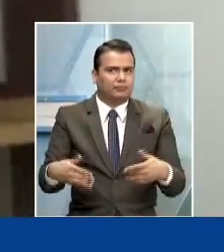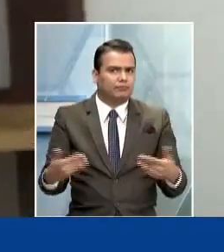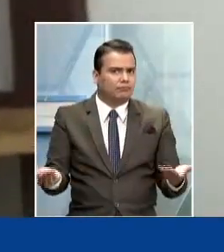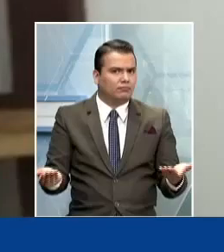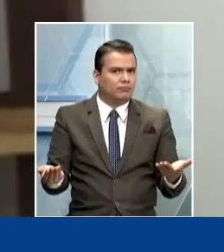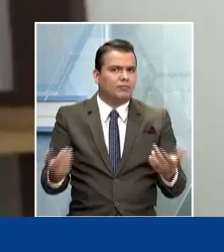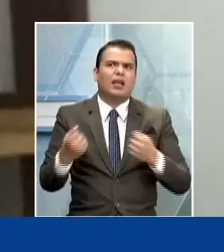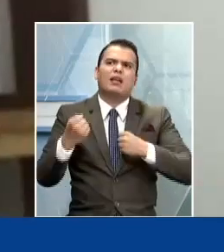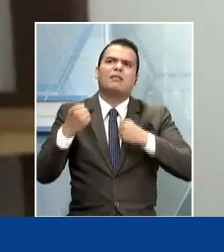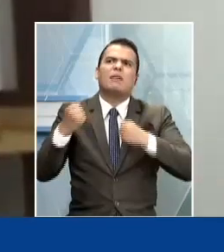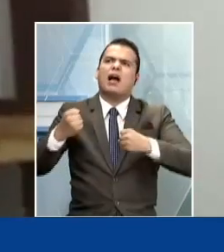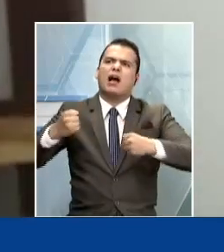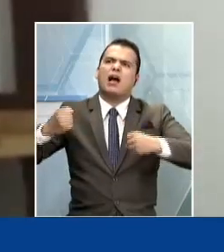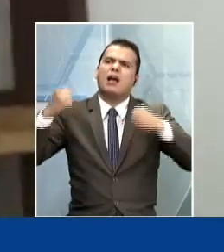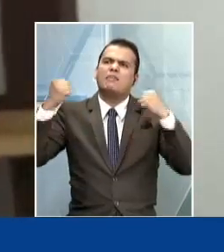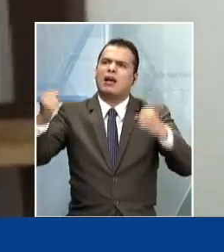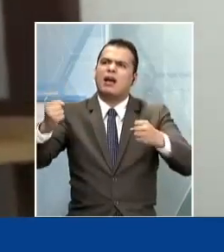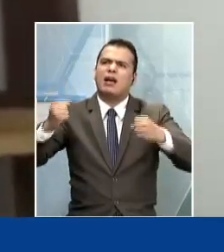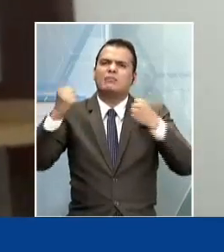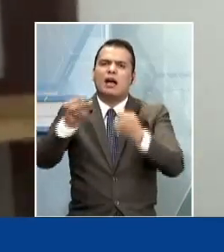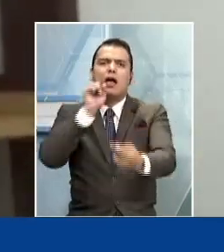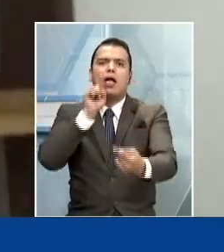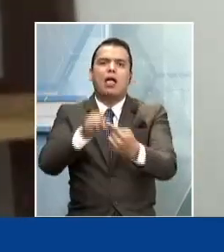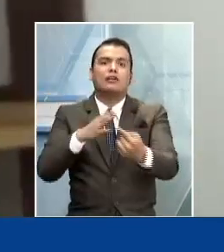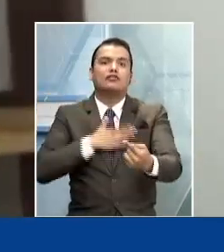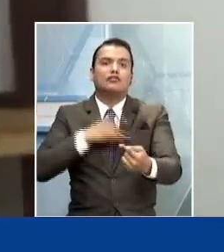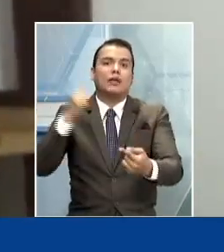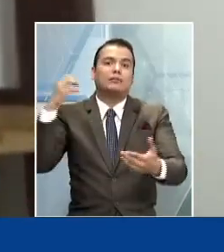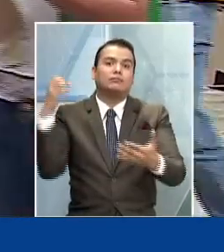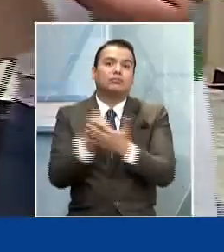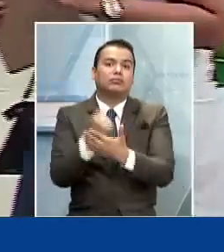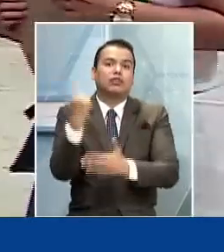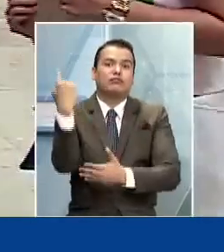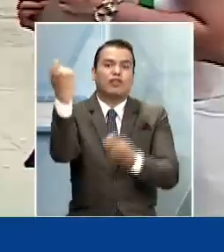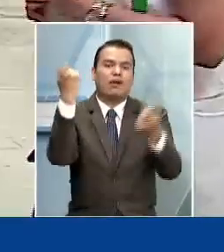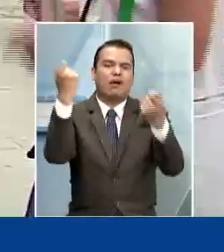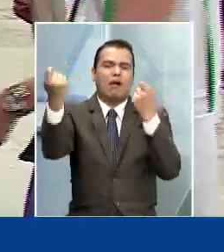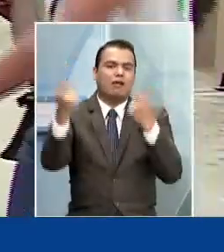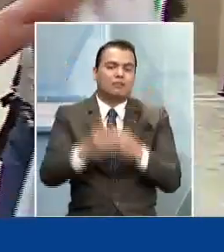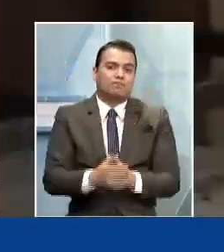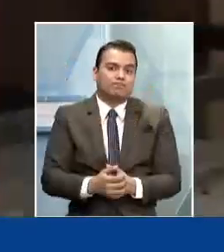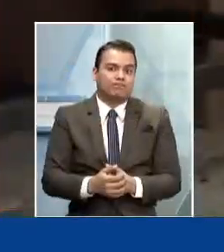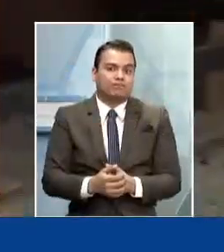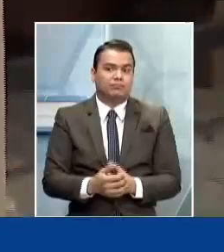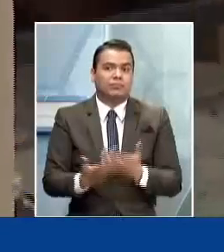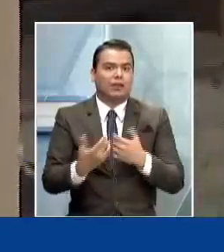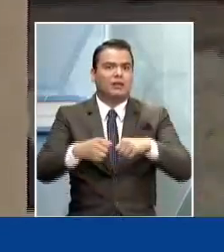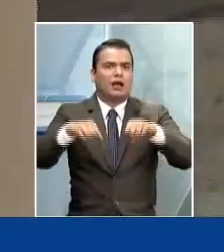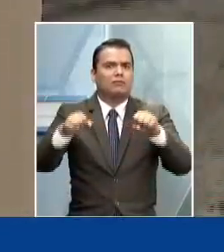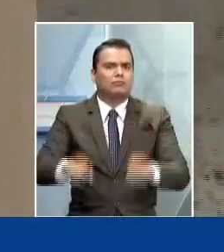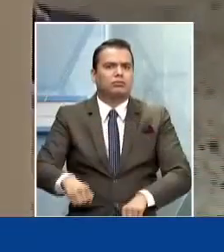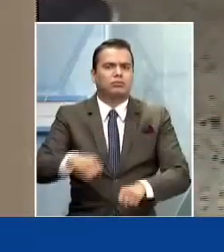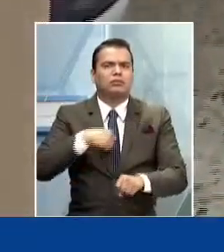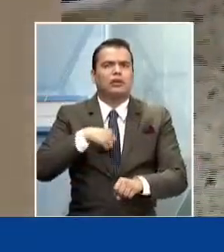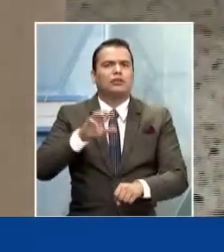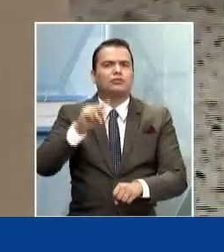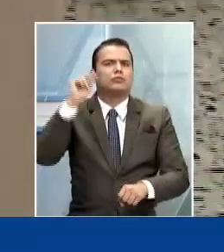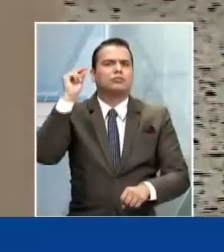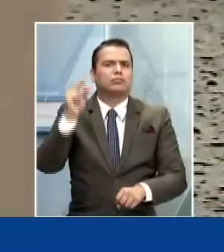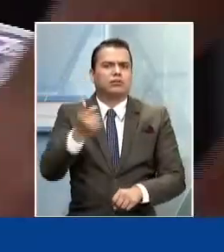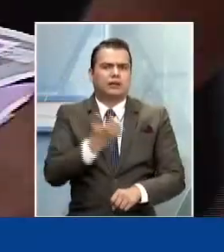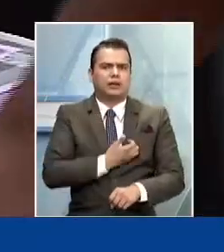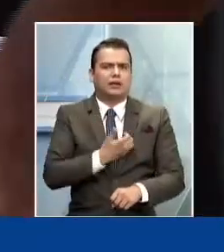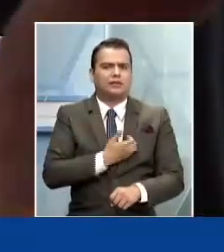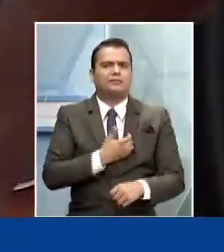se movilizan alrededor de sus intereses económicos y políticos. Para que las solicitudes de revocatoria del mandato sean válidas,